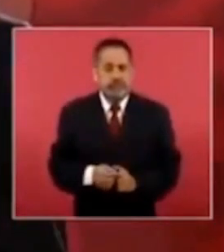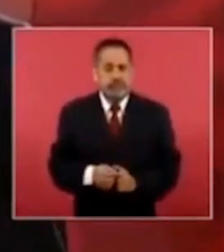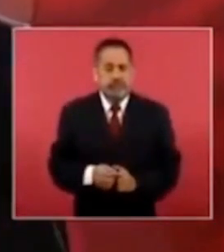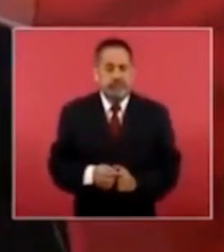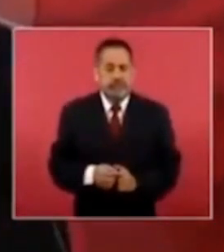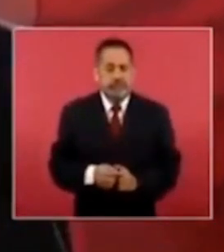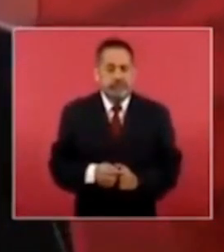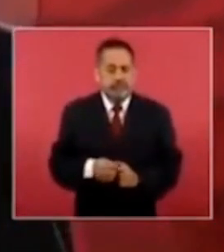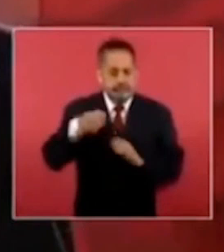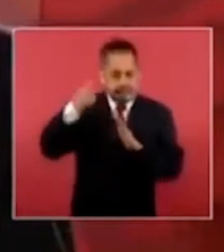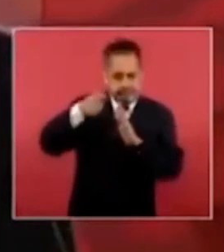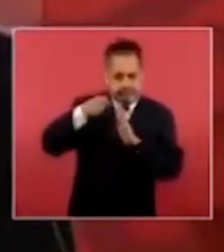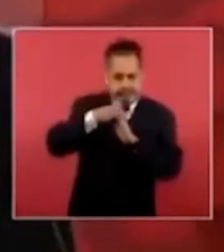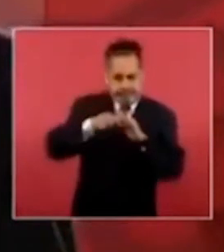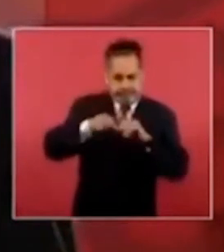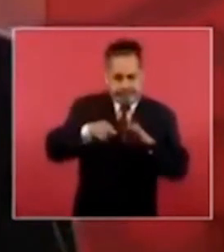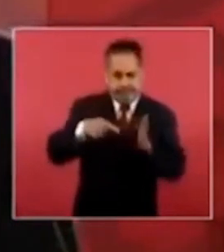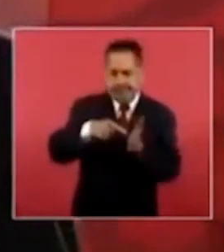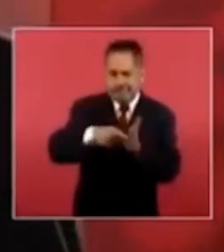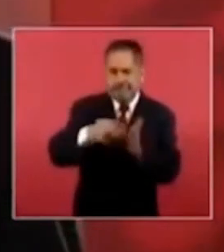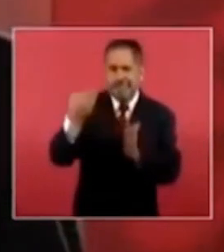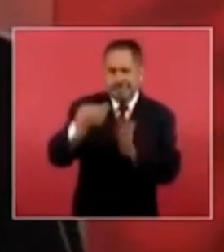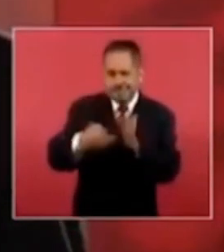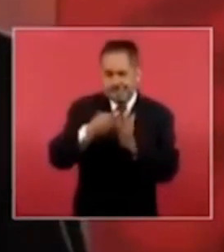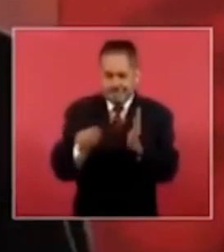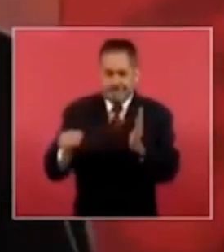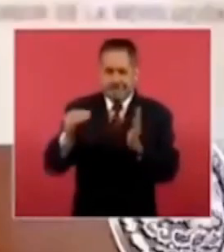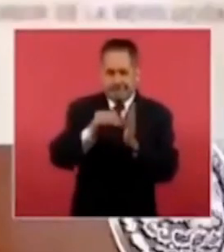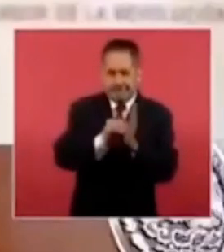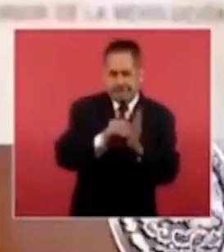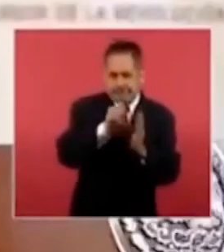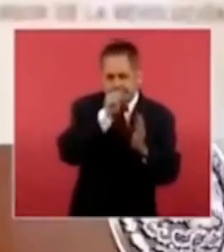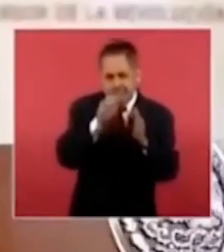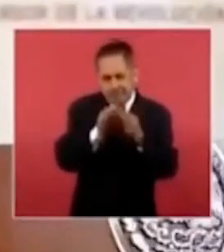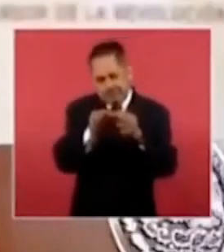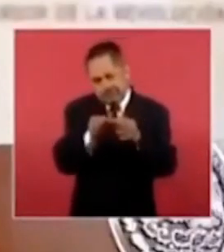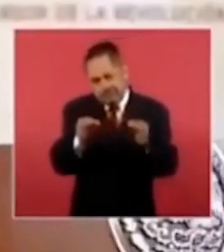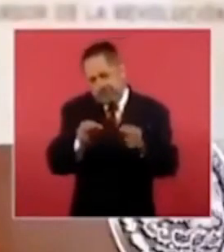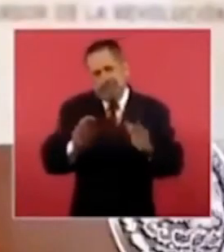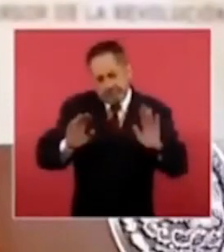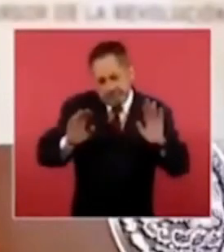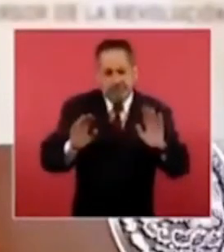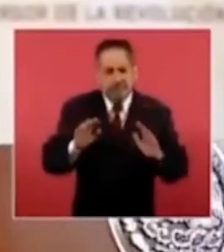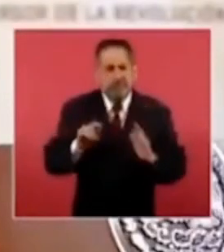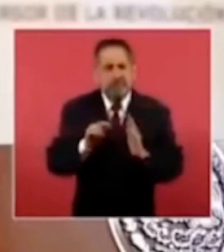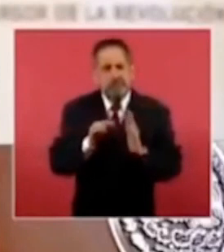el documental o en el guión del documental, nada más que